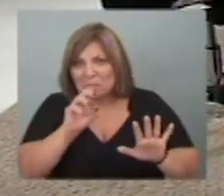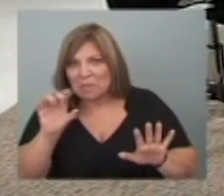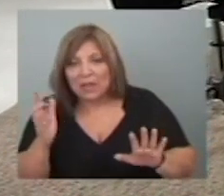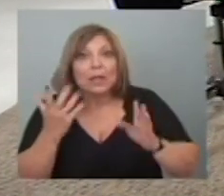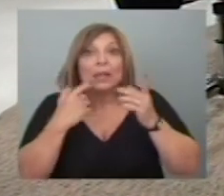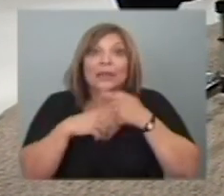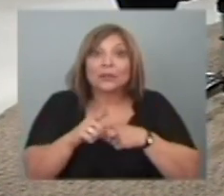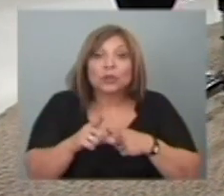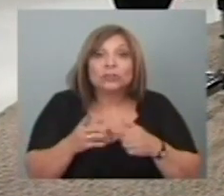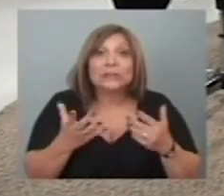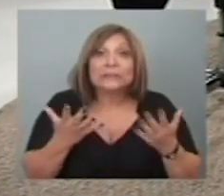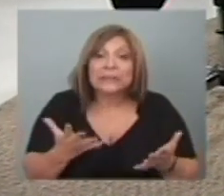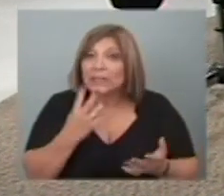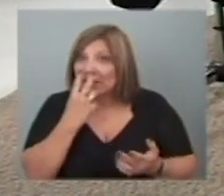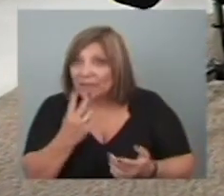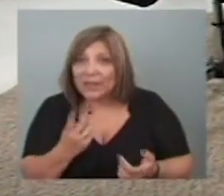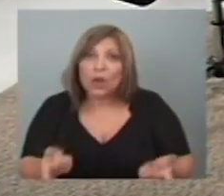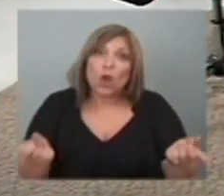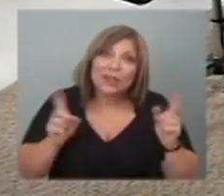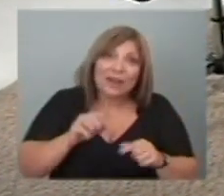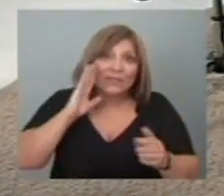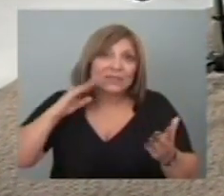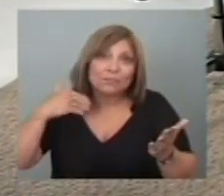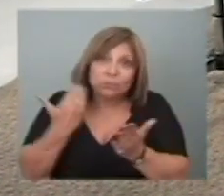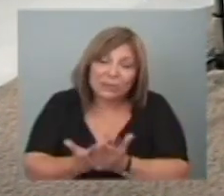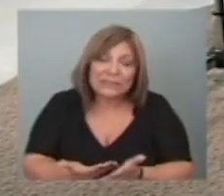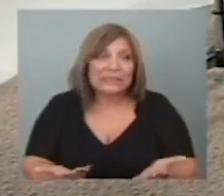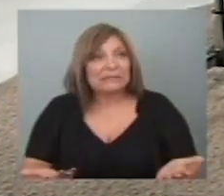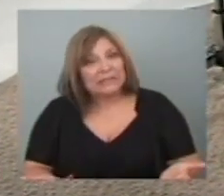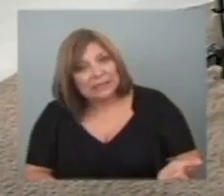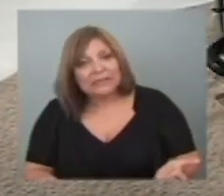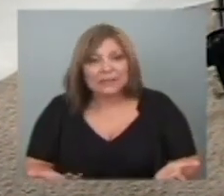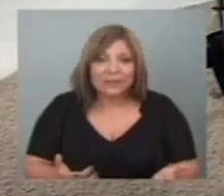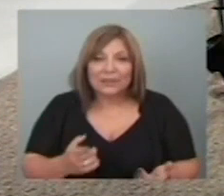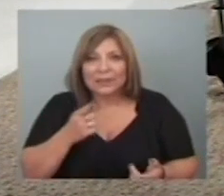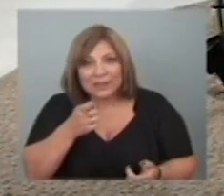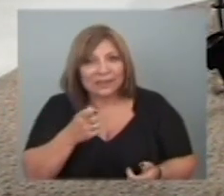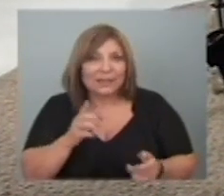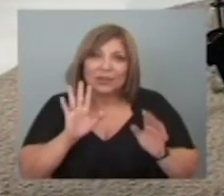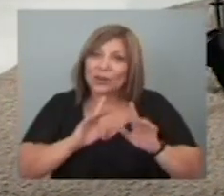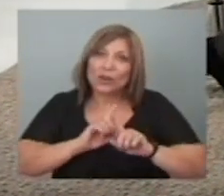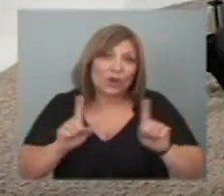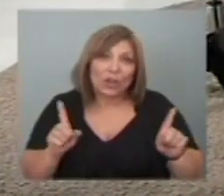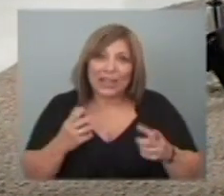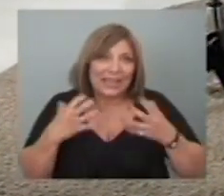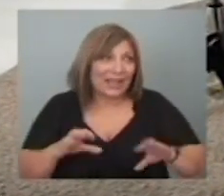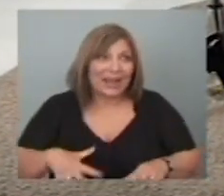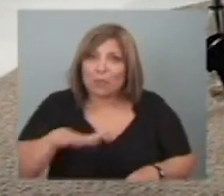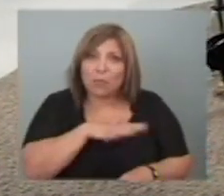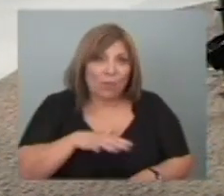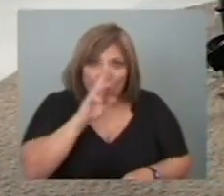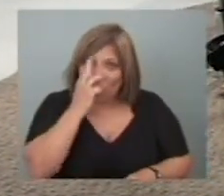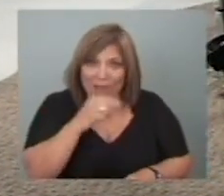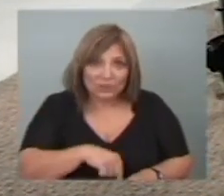lo tanto, ir y rever una propuesta en ese sentido sería ir en contra de la voluntad de la ciudadanía. Por lo tanto,